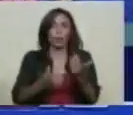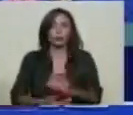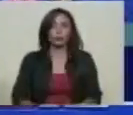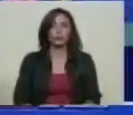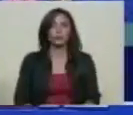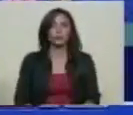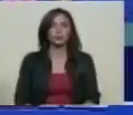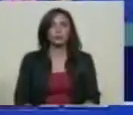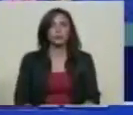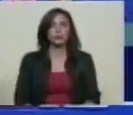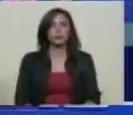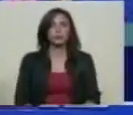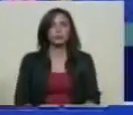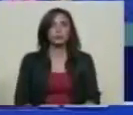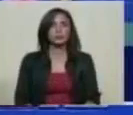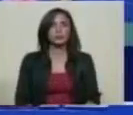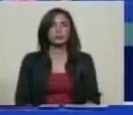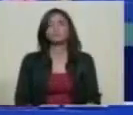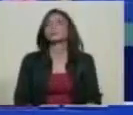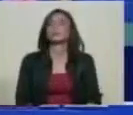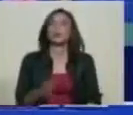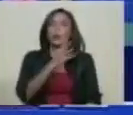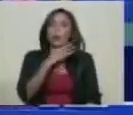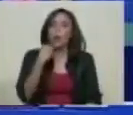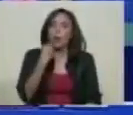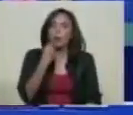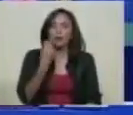juventud con un liderazgo